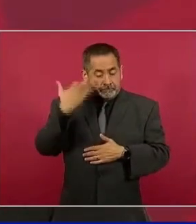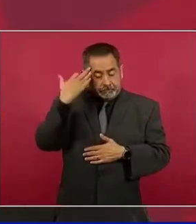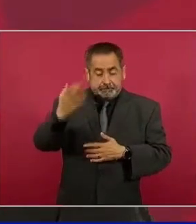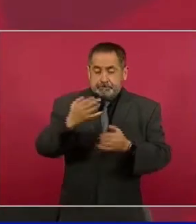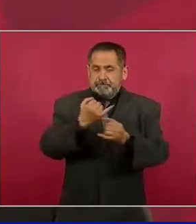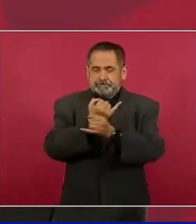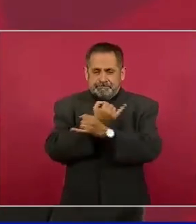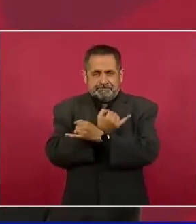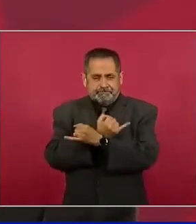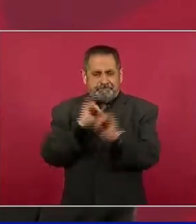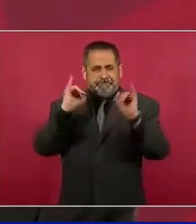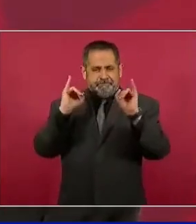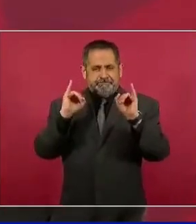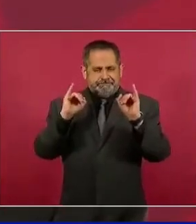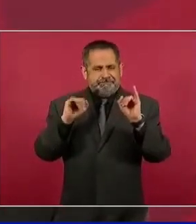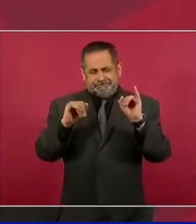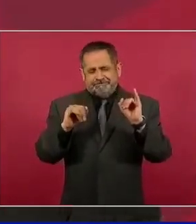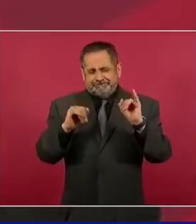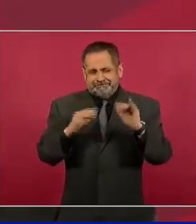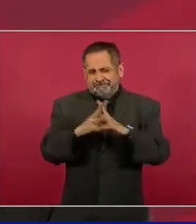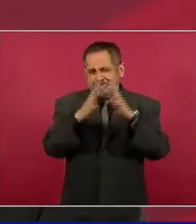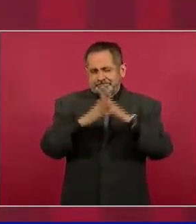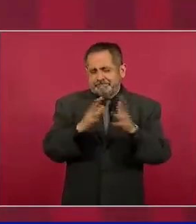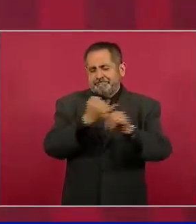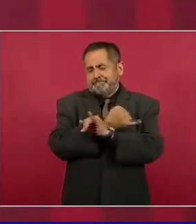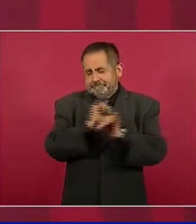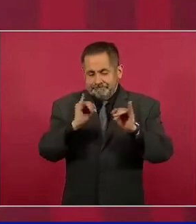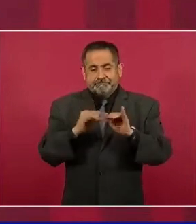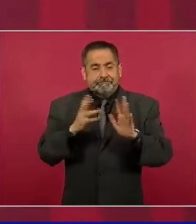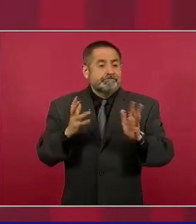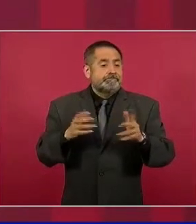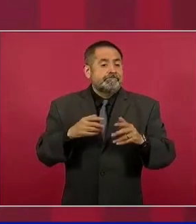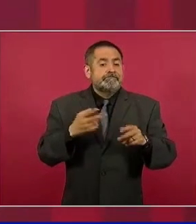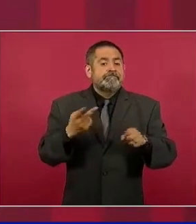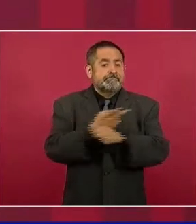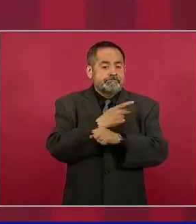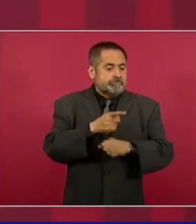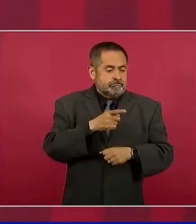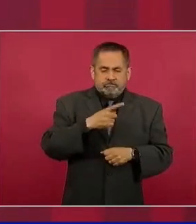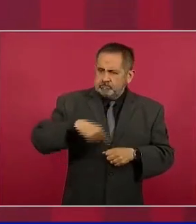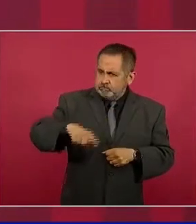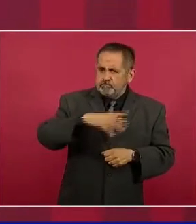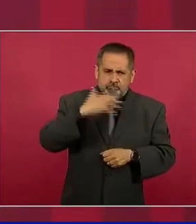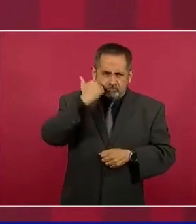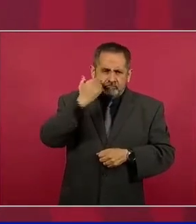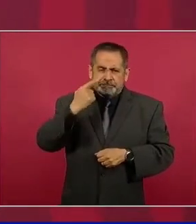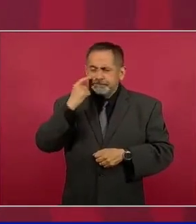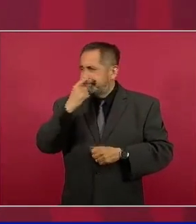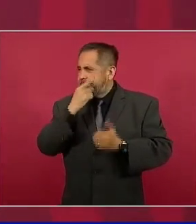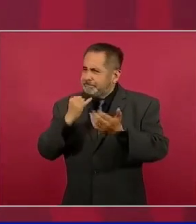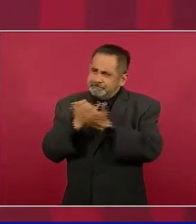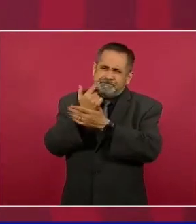se inicia un proceso en busca de la democracia.